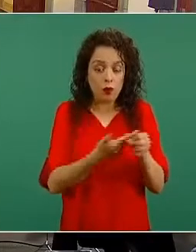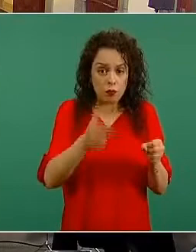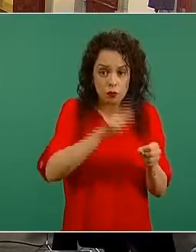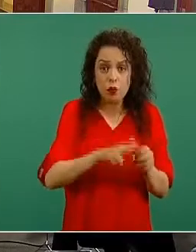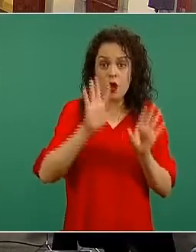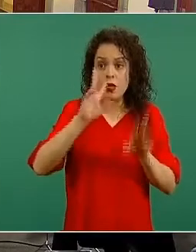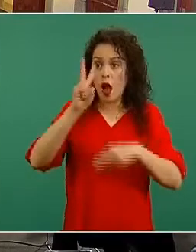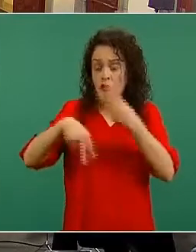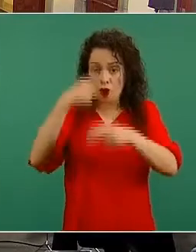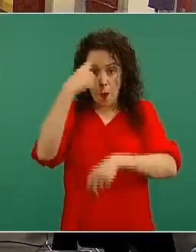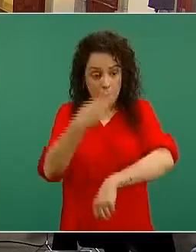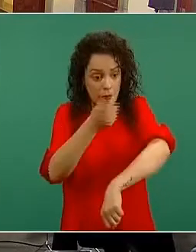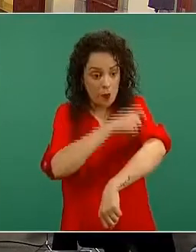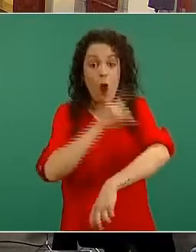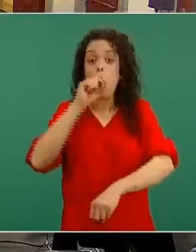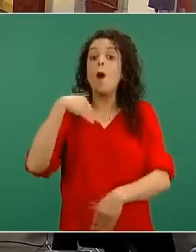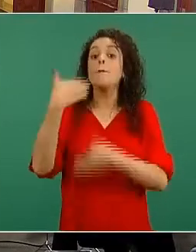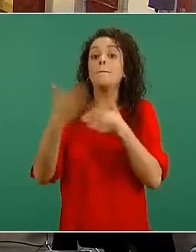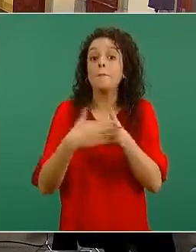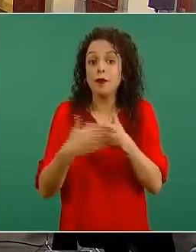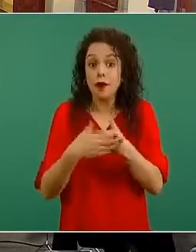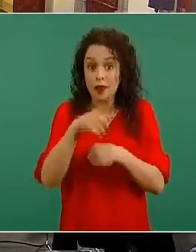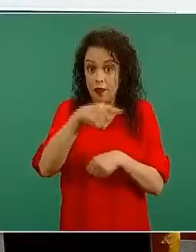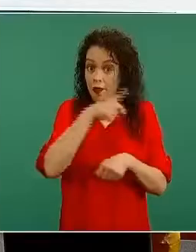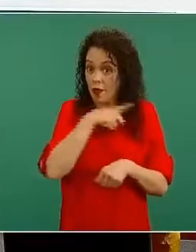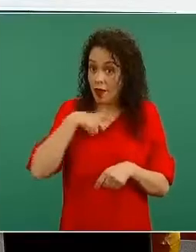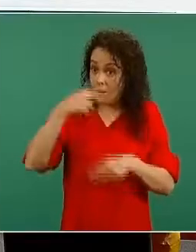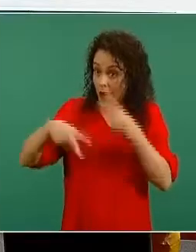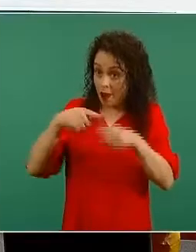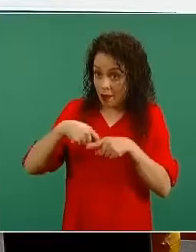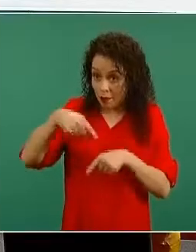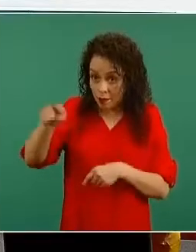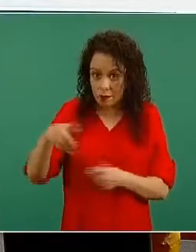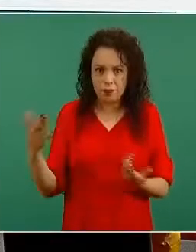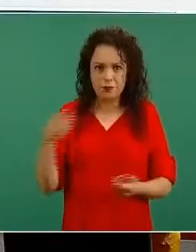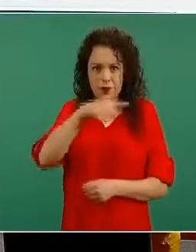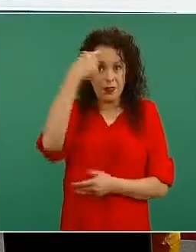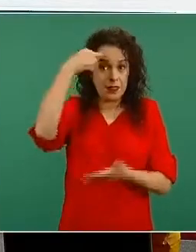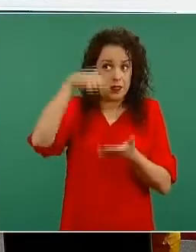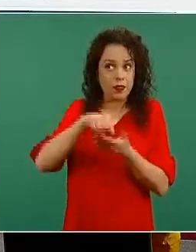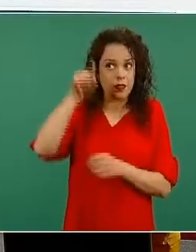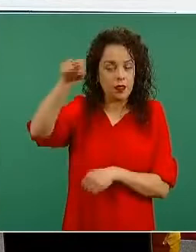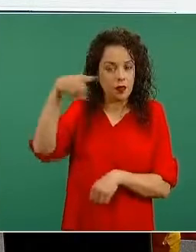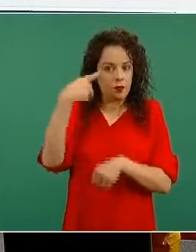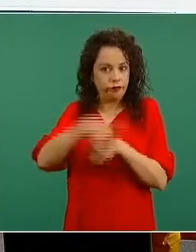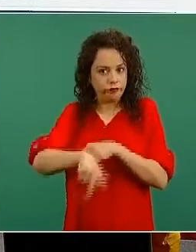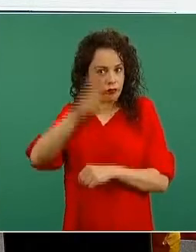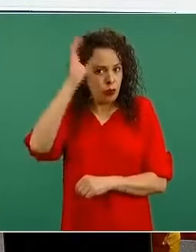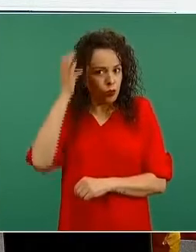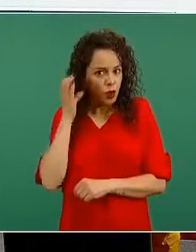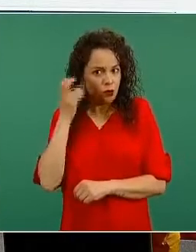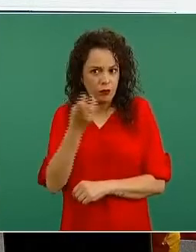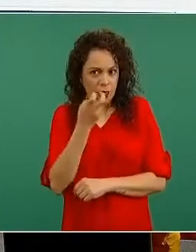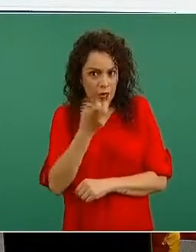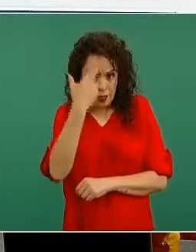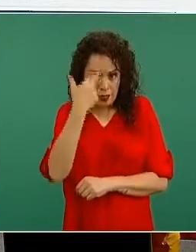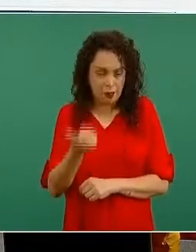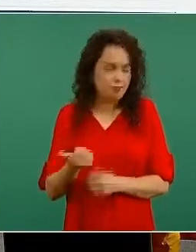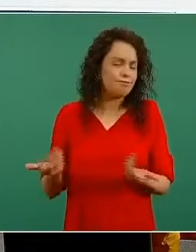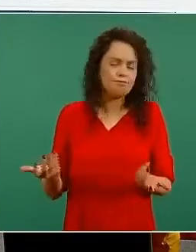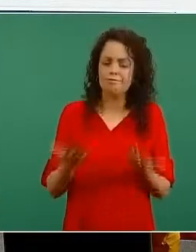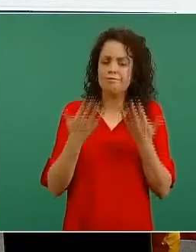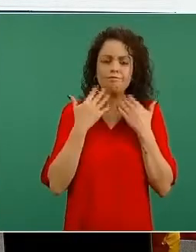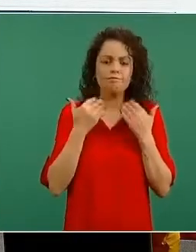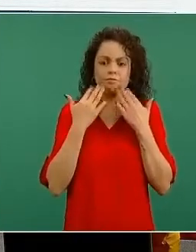toca ser vacunado próximamente, no se quede con la idea de que Coahuila es un sitio de riesgo en este sentido. Es la variabilidad que